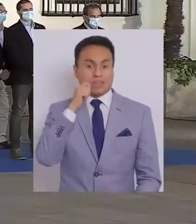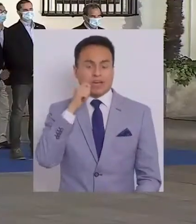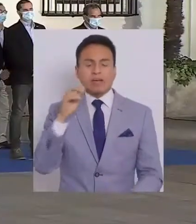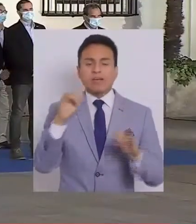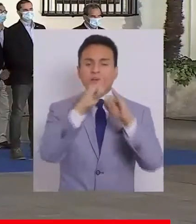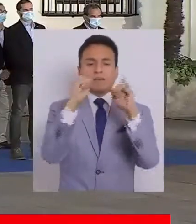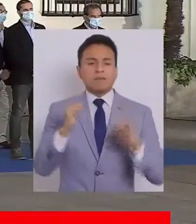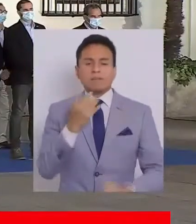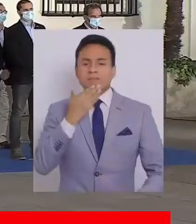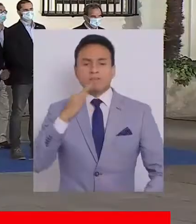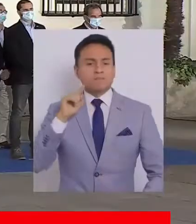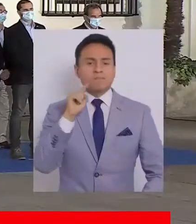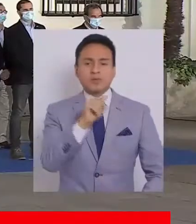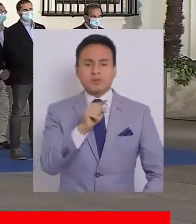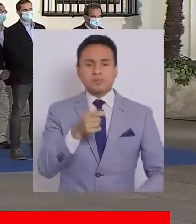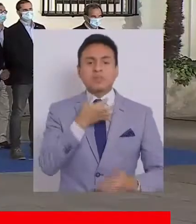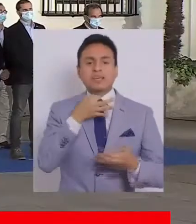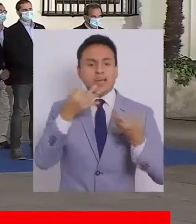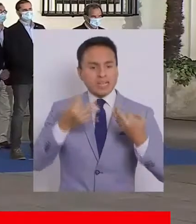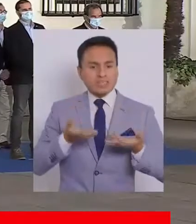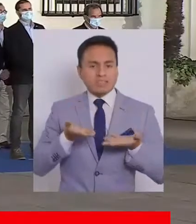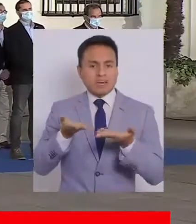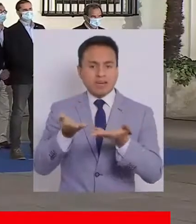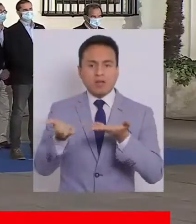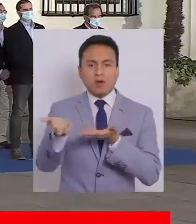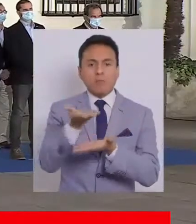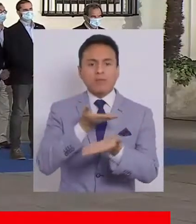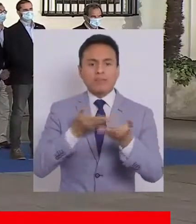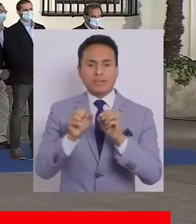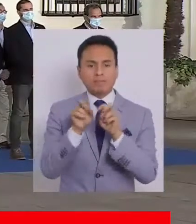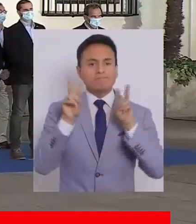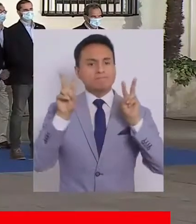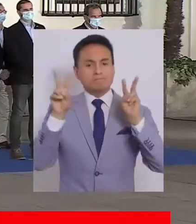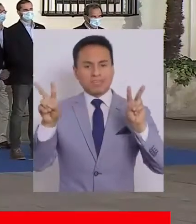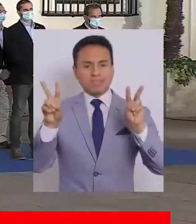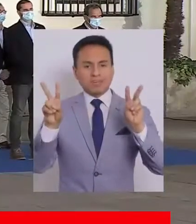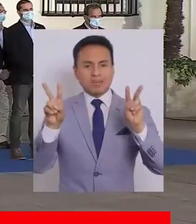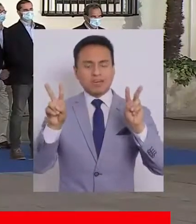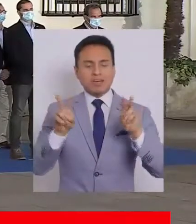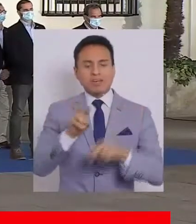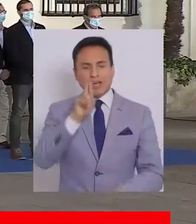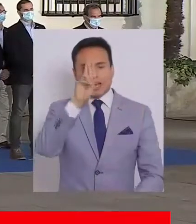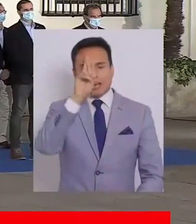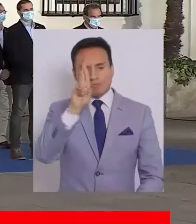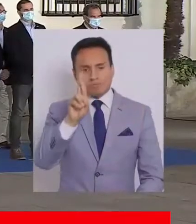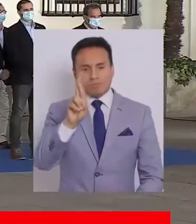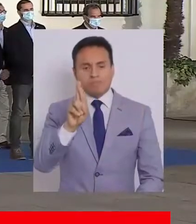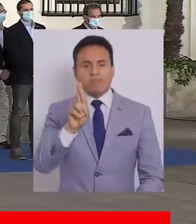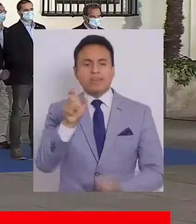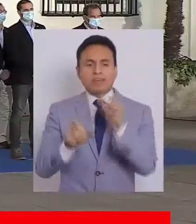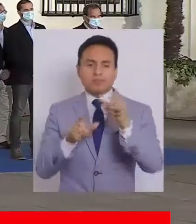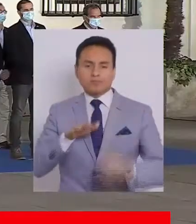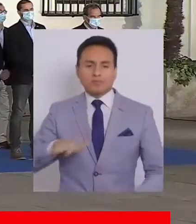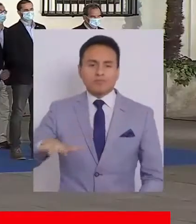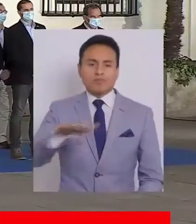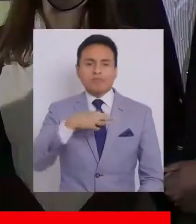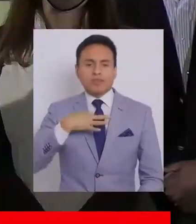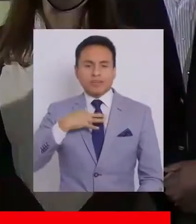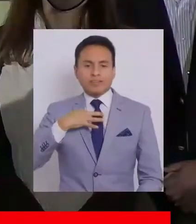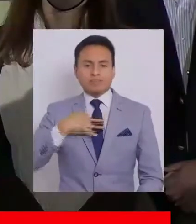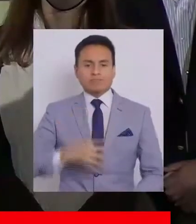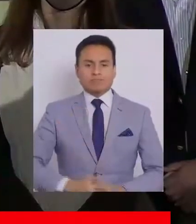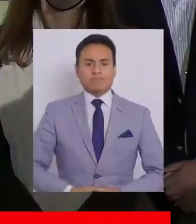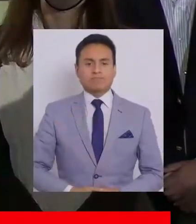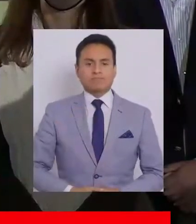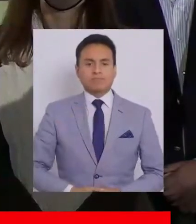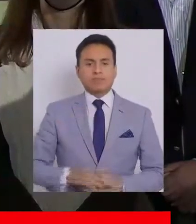forma de garantizar una convivencia pacífica y respetuosa entre los ciudadanos.